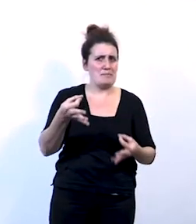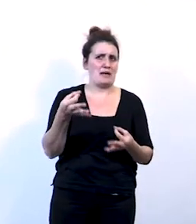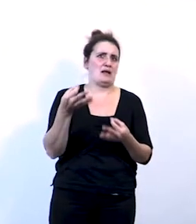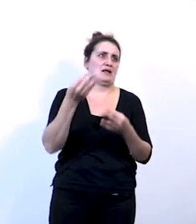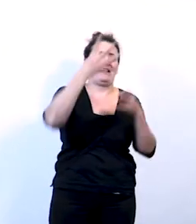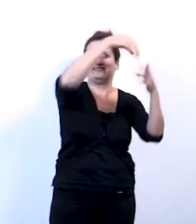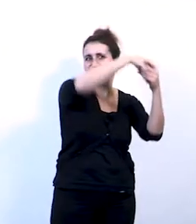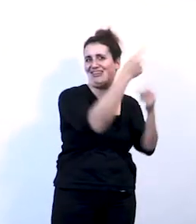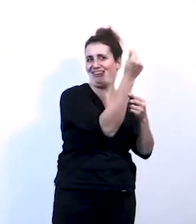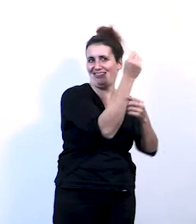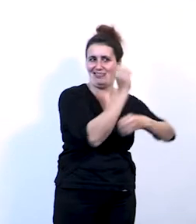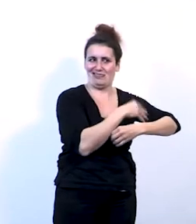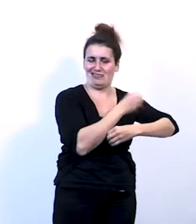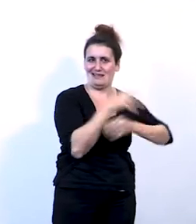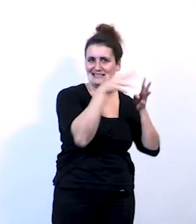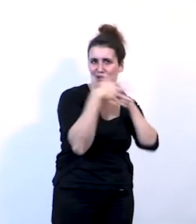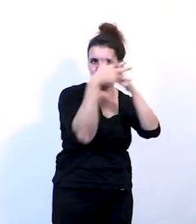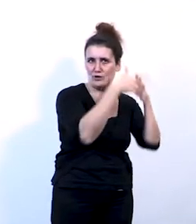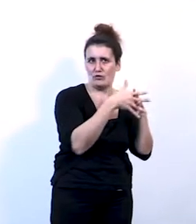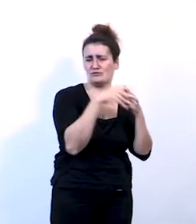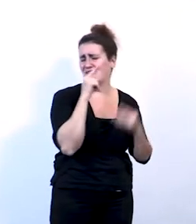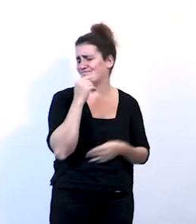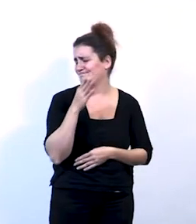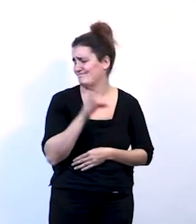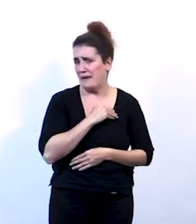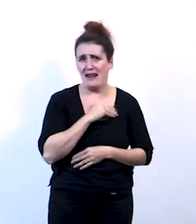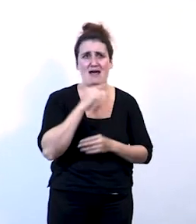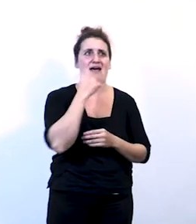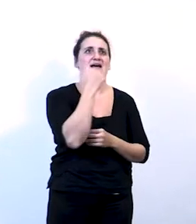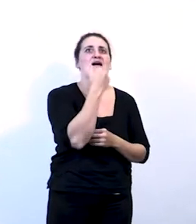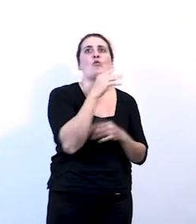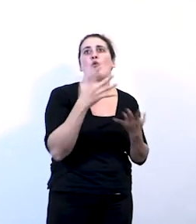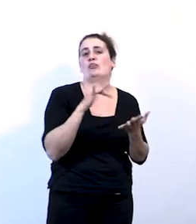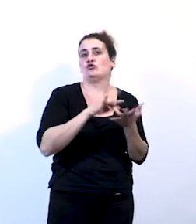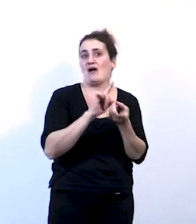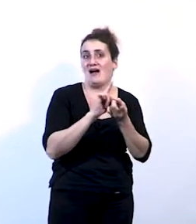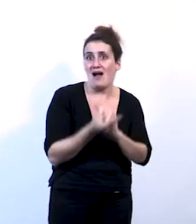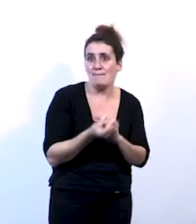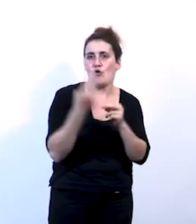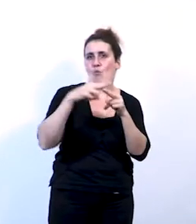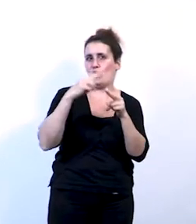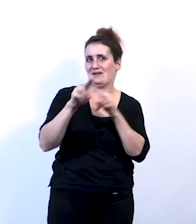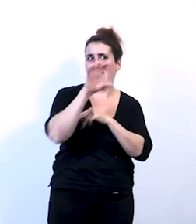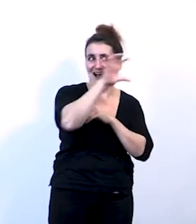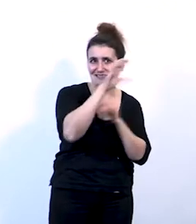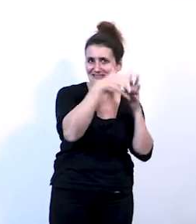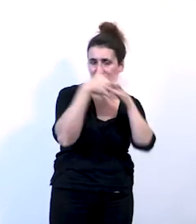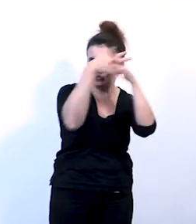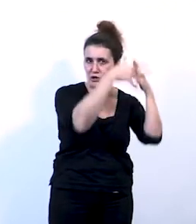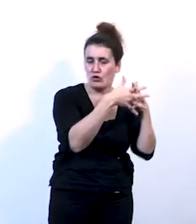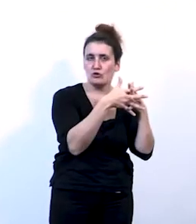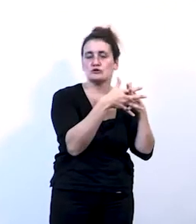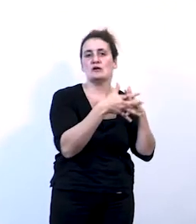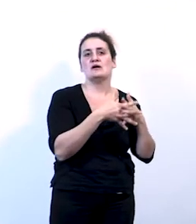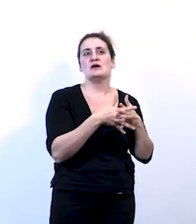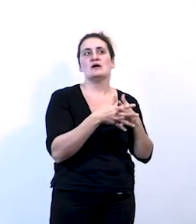Unidos. Y lamentablemente, cada vez que se hace un cambio en la política de los Estados Unidos, hay mucha